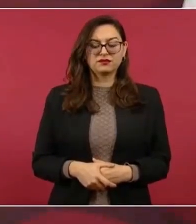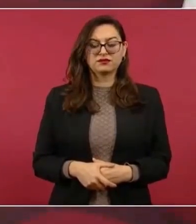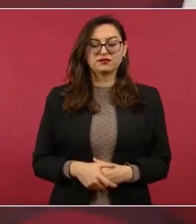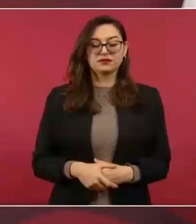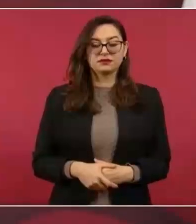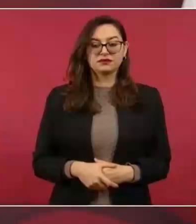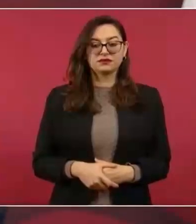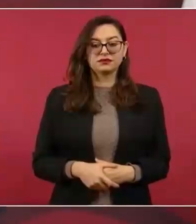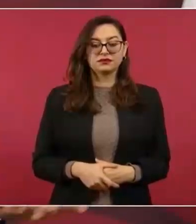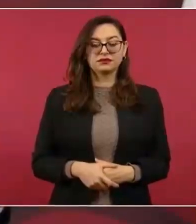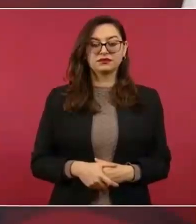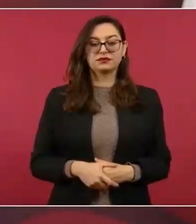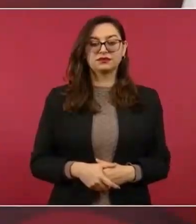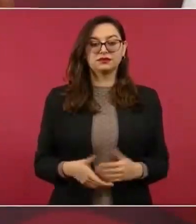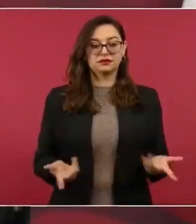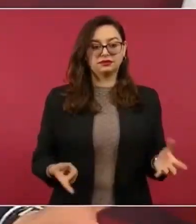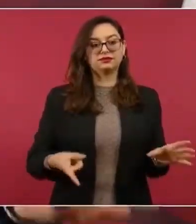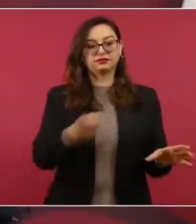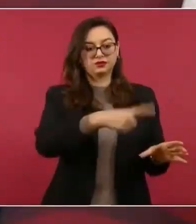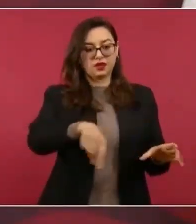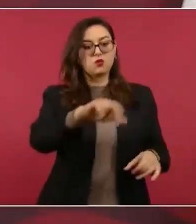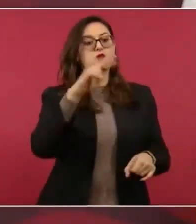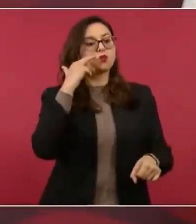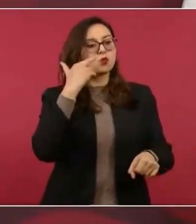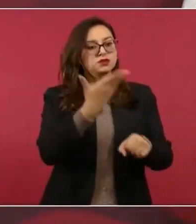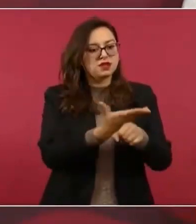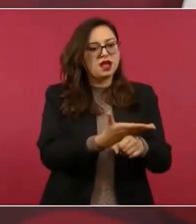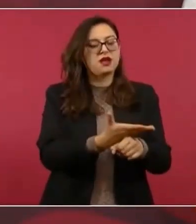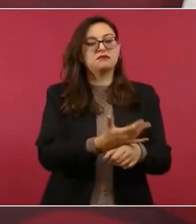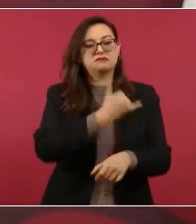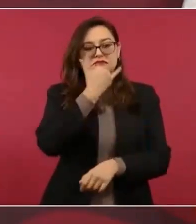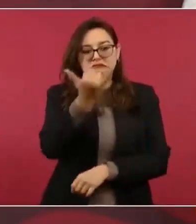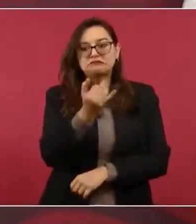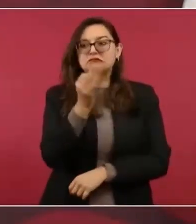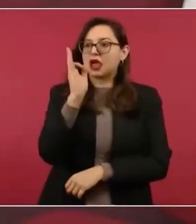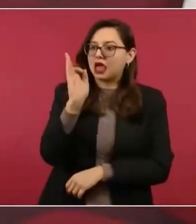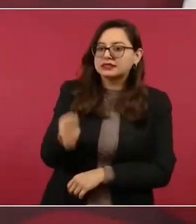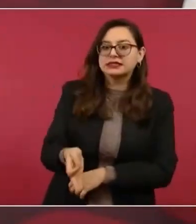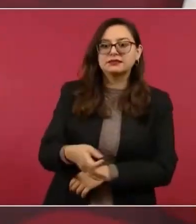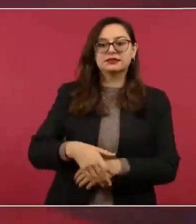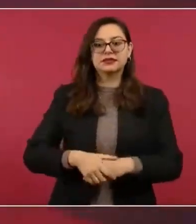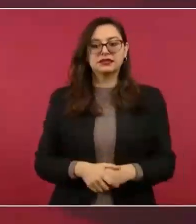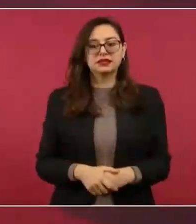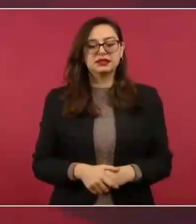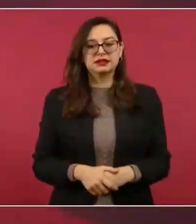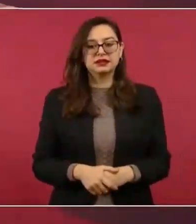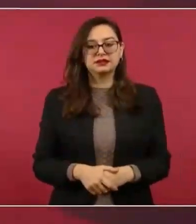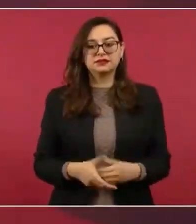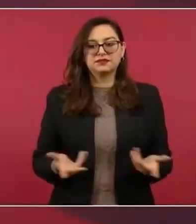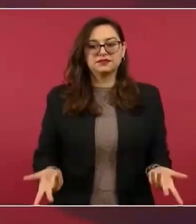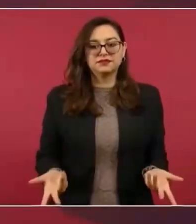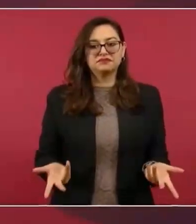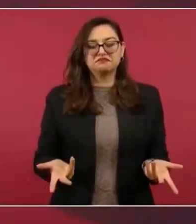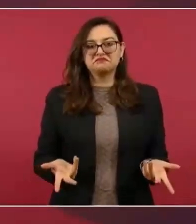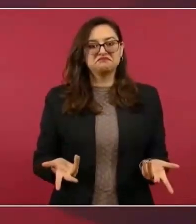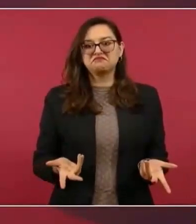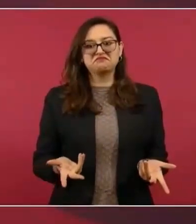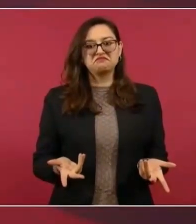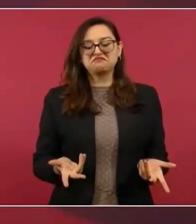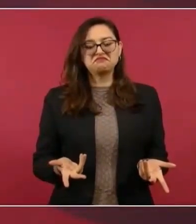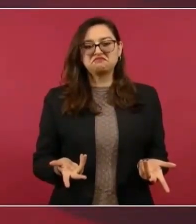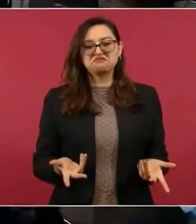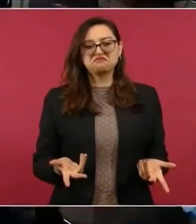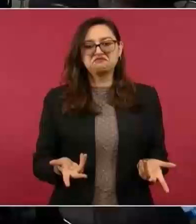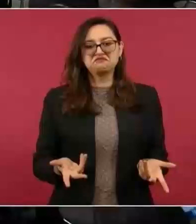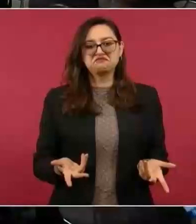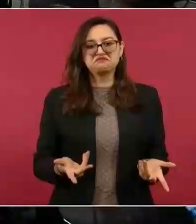O sea, ¿por qué no asumen que se equivocaron, que los engañaron? ¿Y por qué en vez